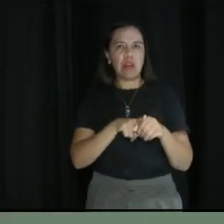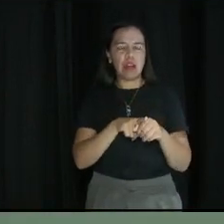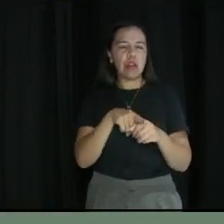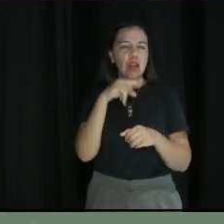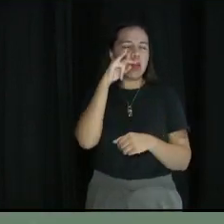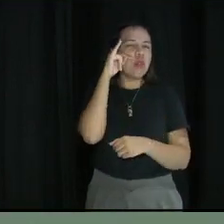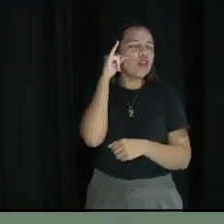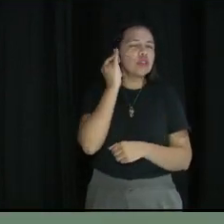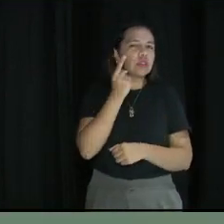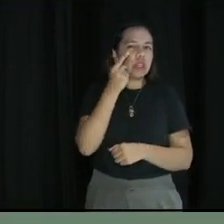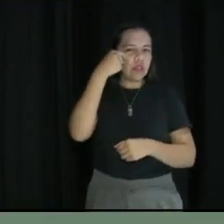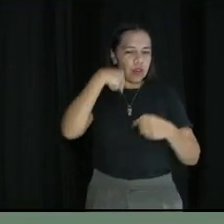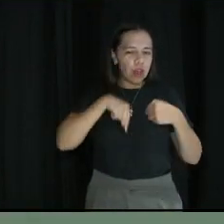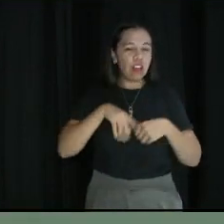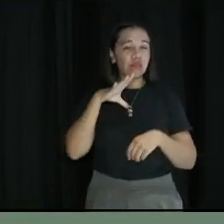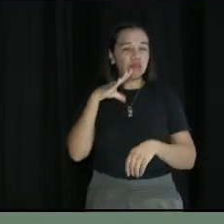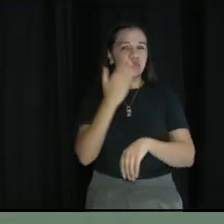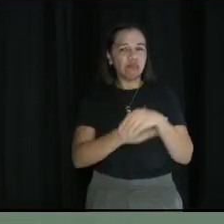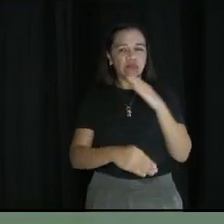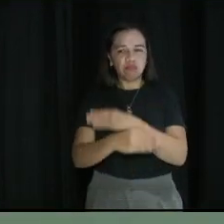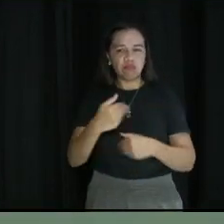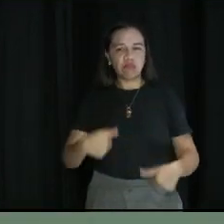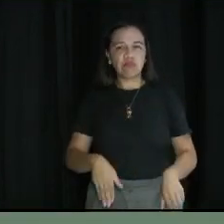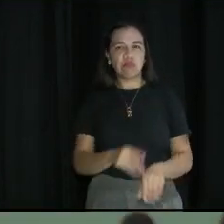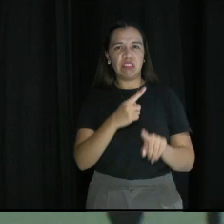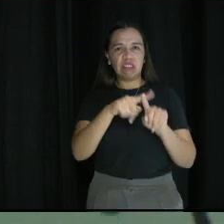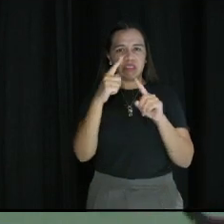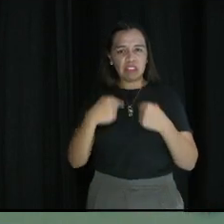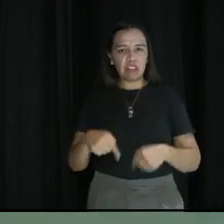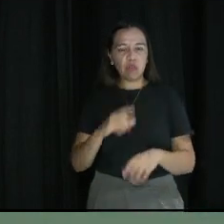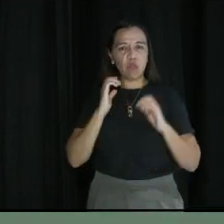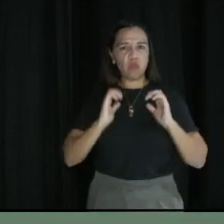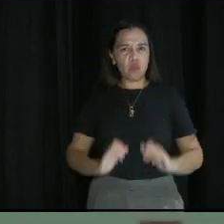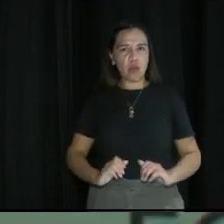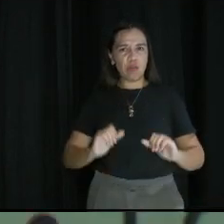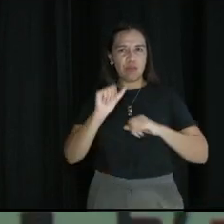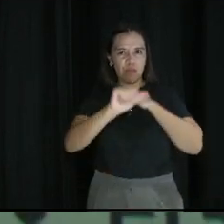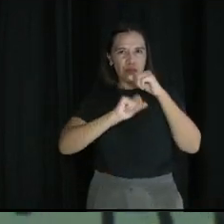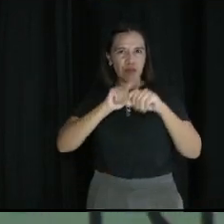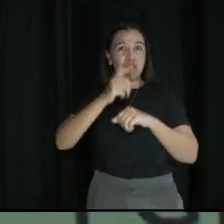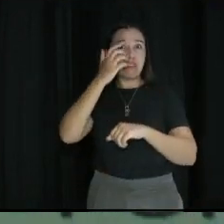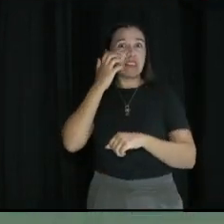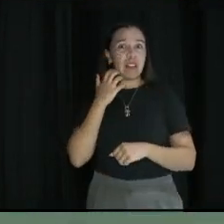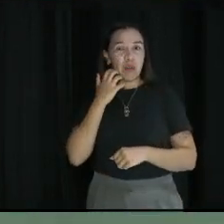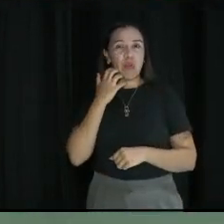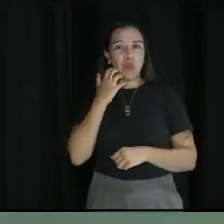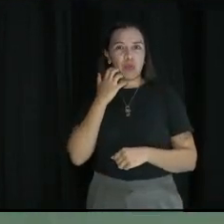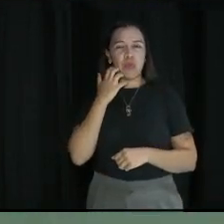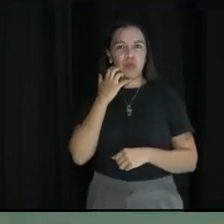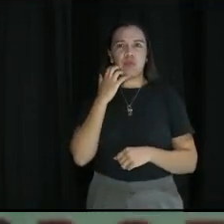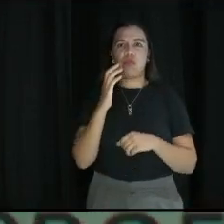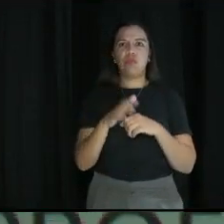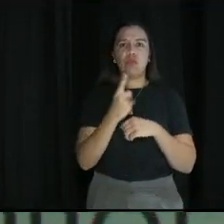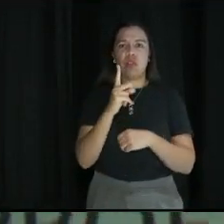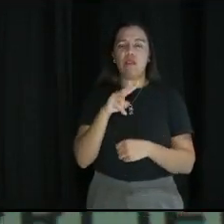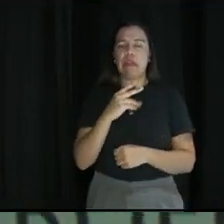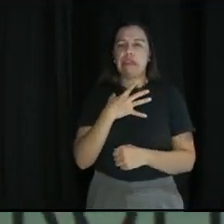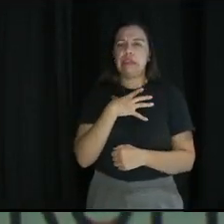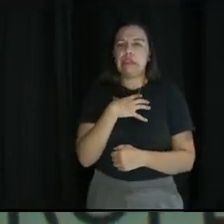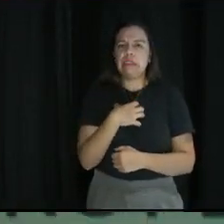visible para evitar esa situación, ¿no? ¿Por qué? Porque también es, como mencioné anteriormente,